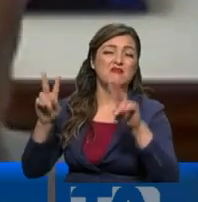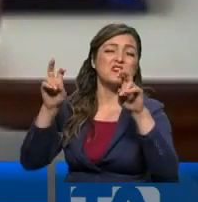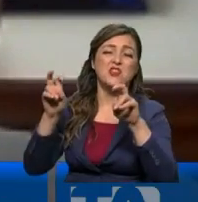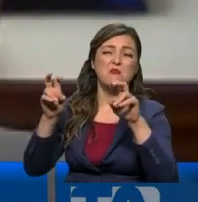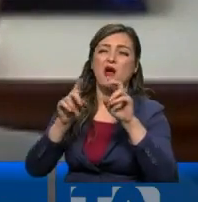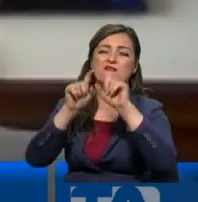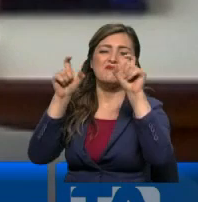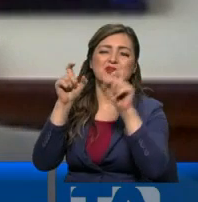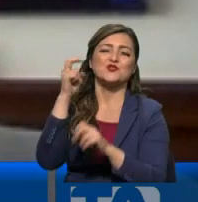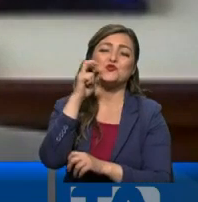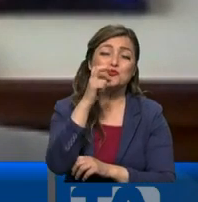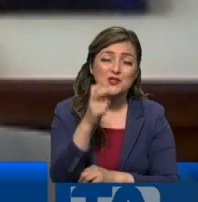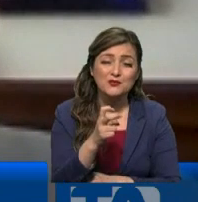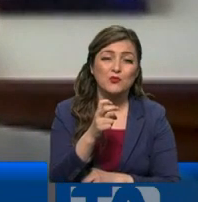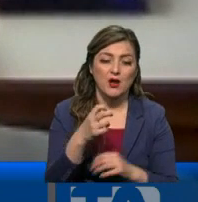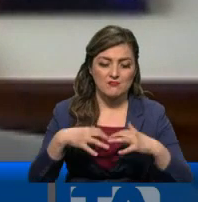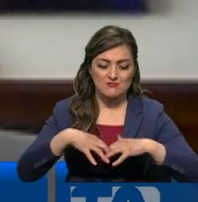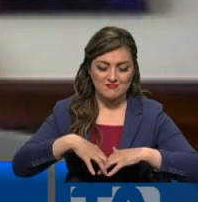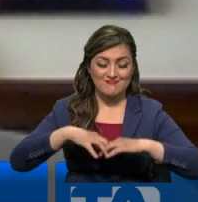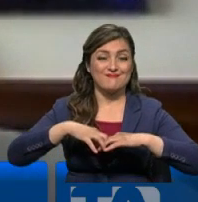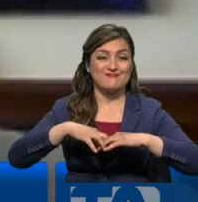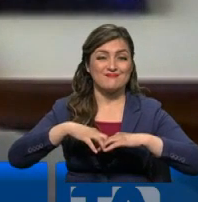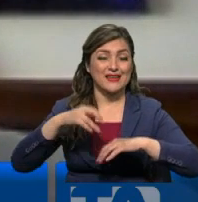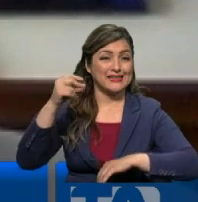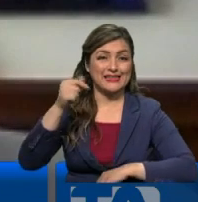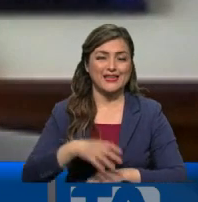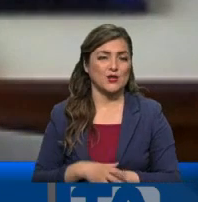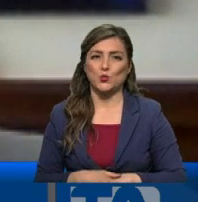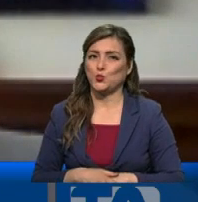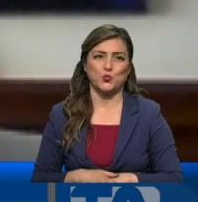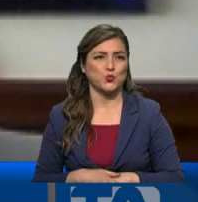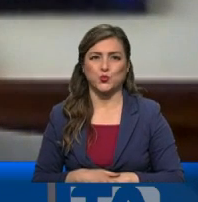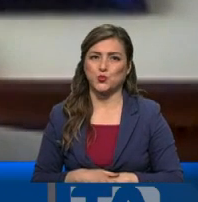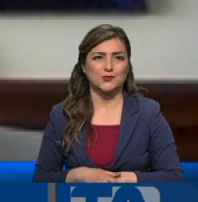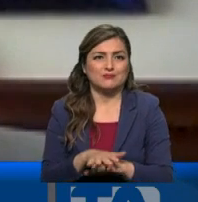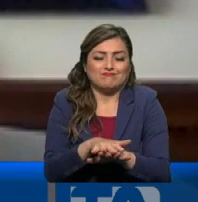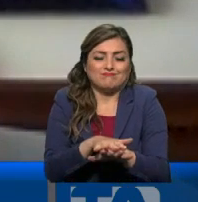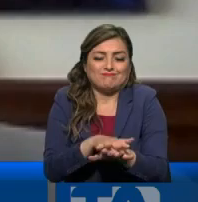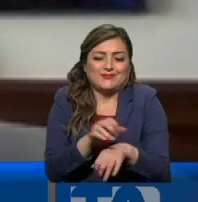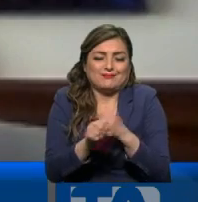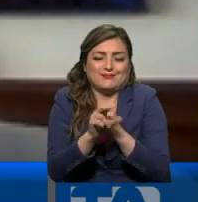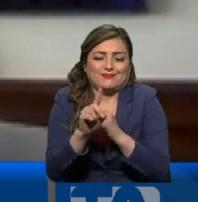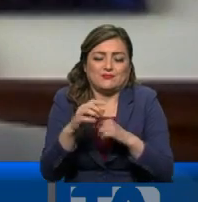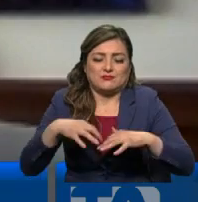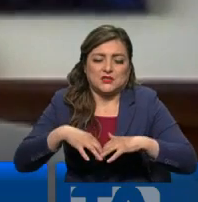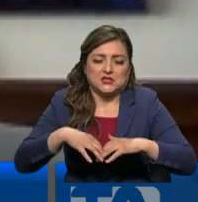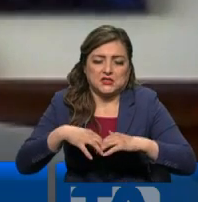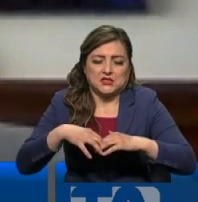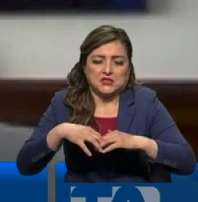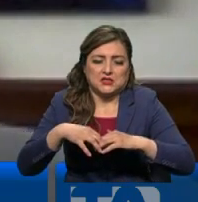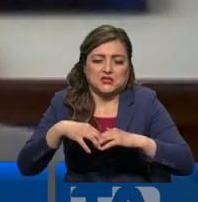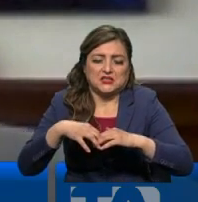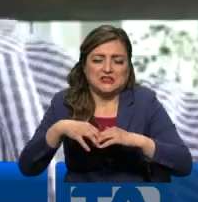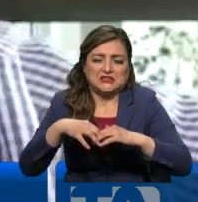es muy lenta y se va a demorar posiblemente todo este año y parte